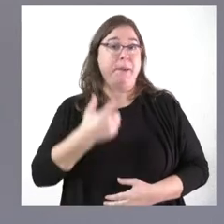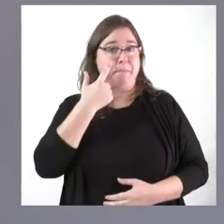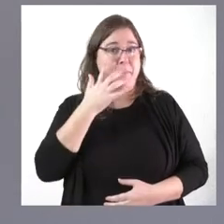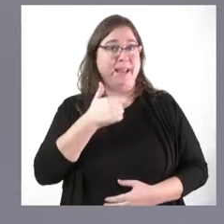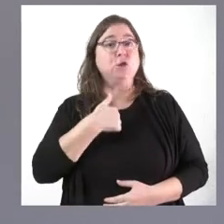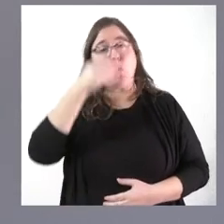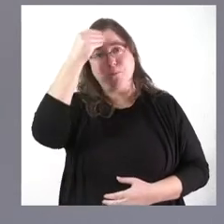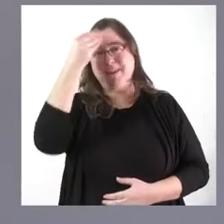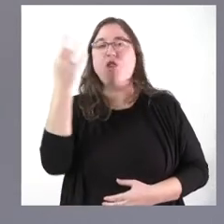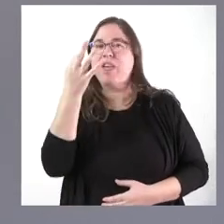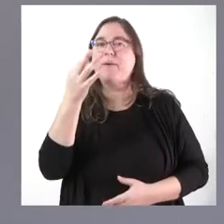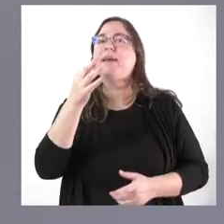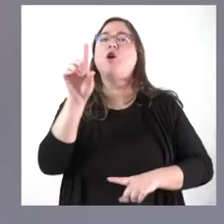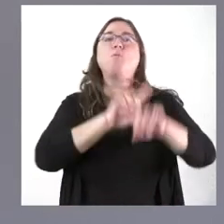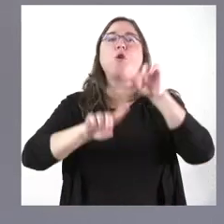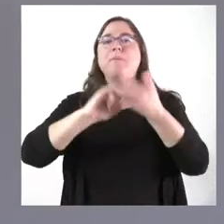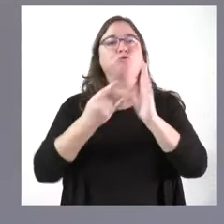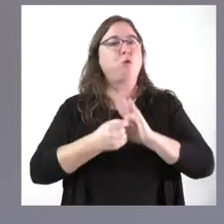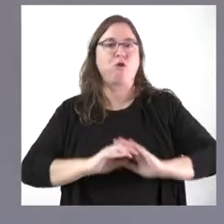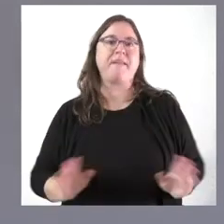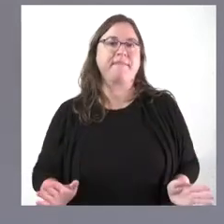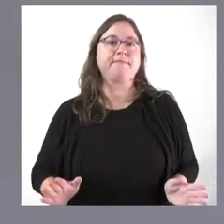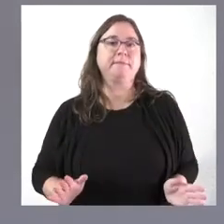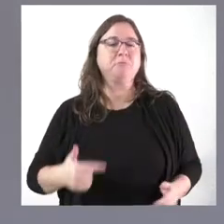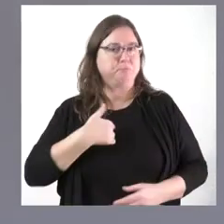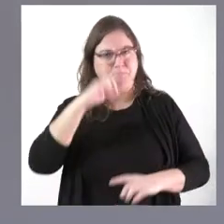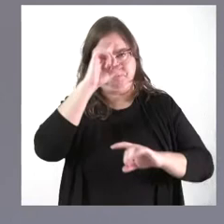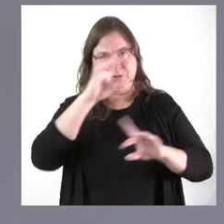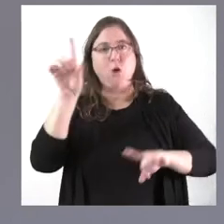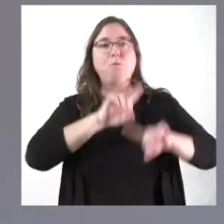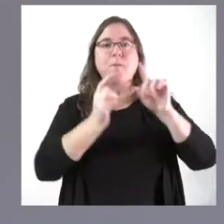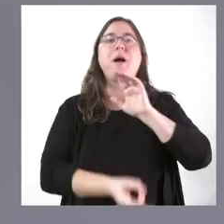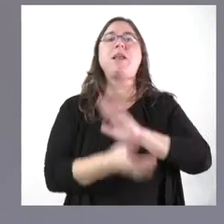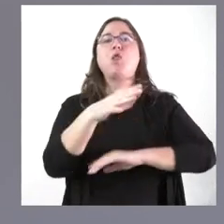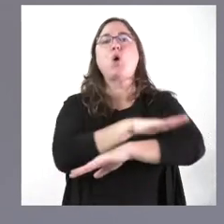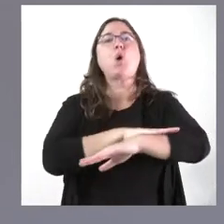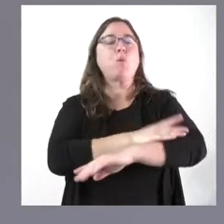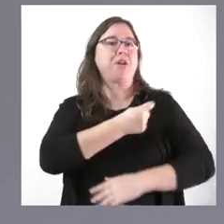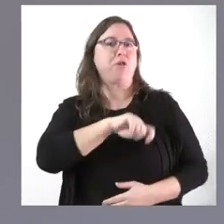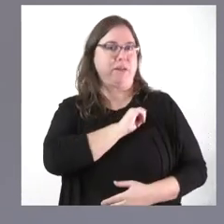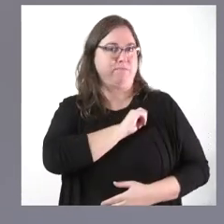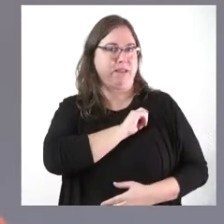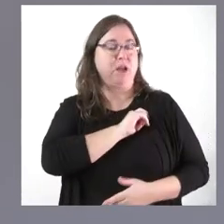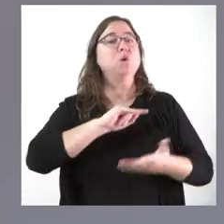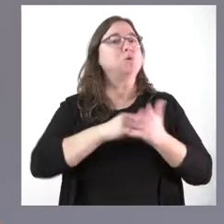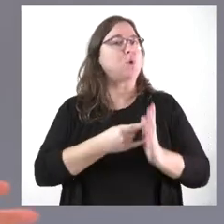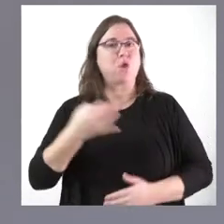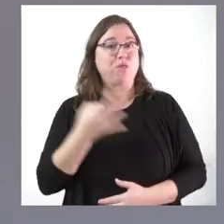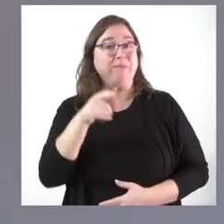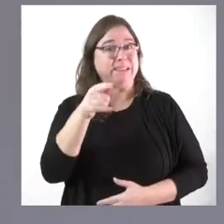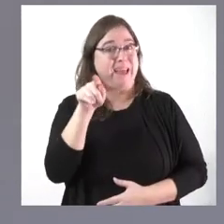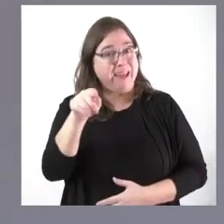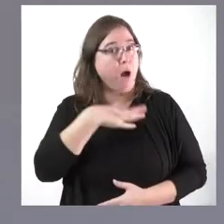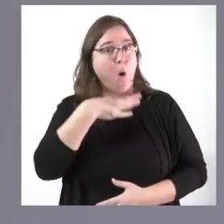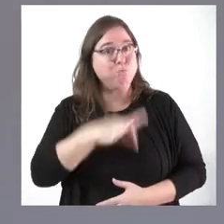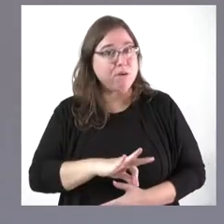tiene que resolver los problemas que ha creado Es evidente que los problemas los ha creado el gobierno de España y Es evidente que los tiene que resolver si ella no es capaz de resolver